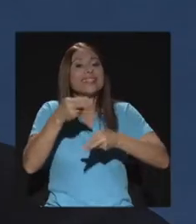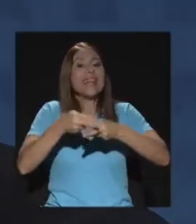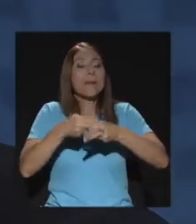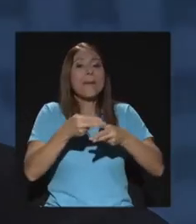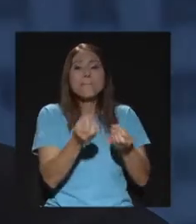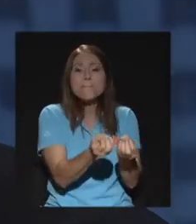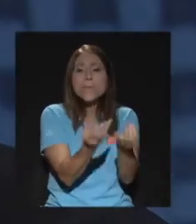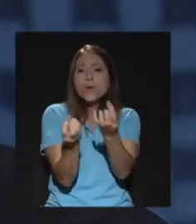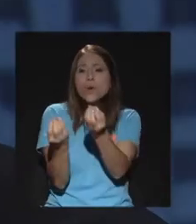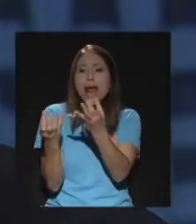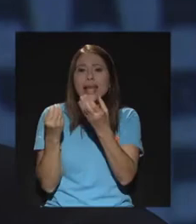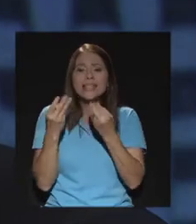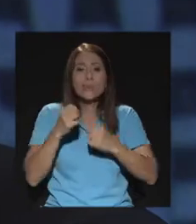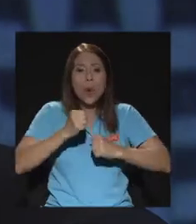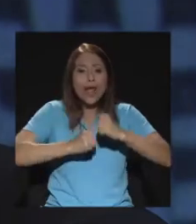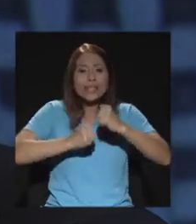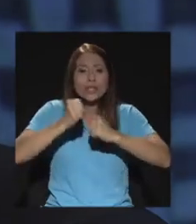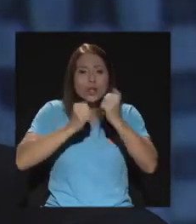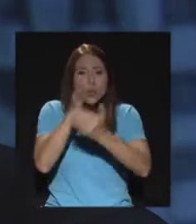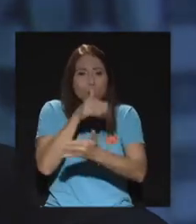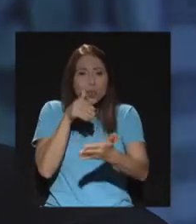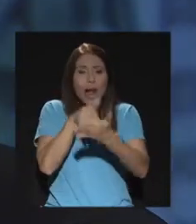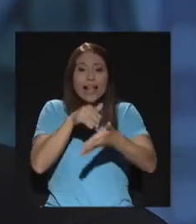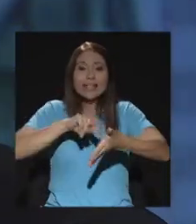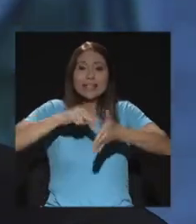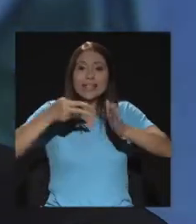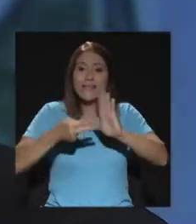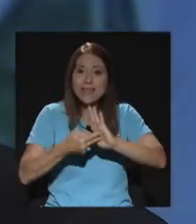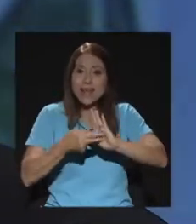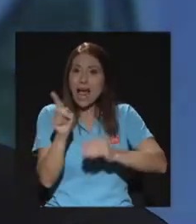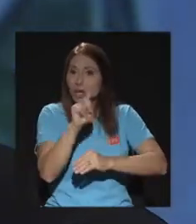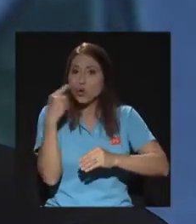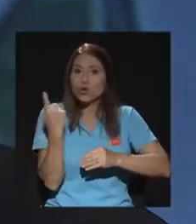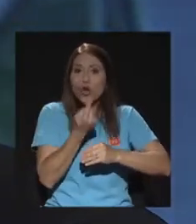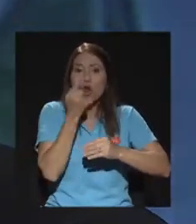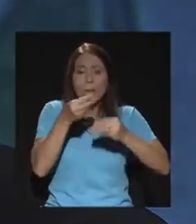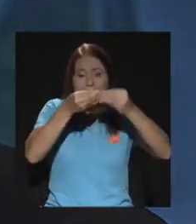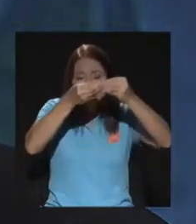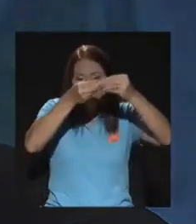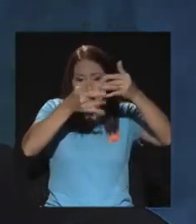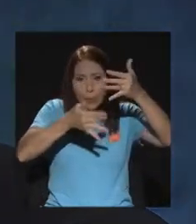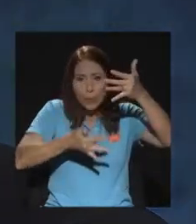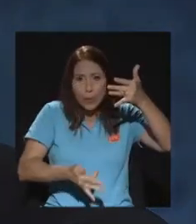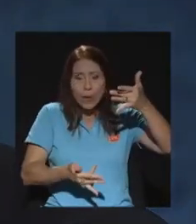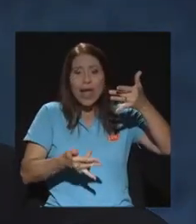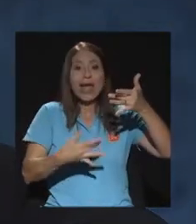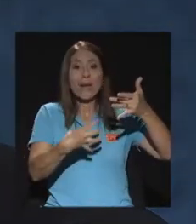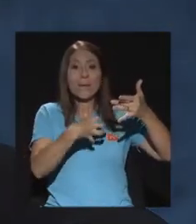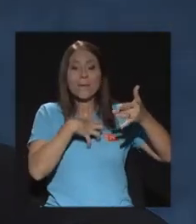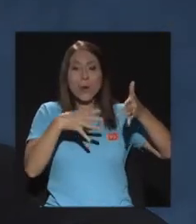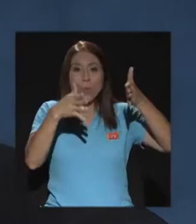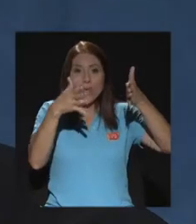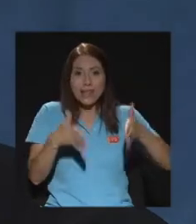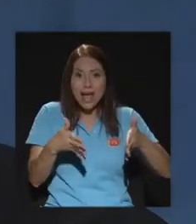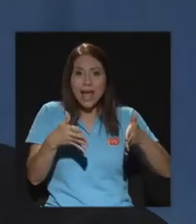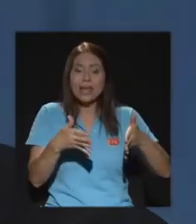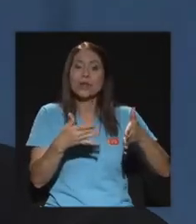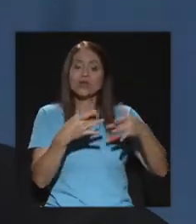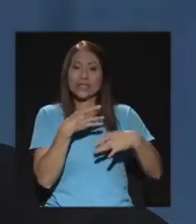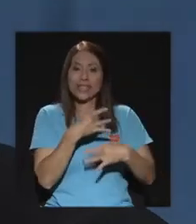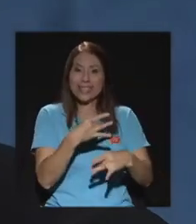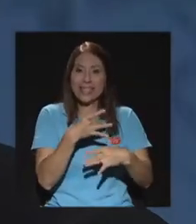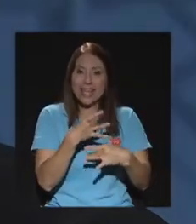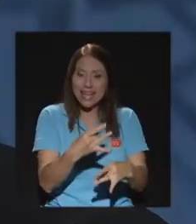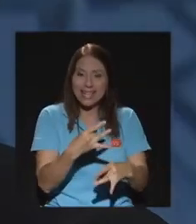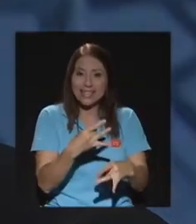un pluralismo que implica no solo una amplia gama de titulares, de propietarios, de intereses,